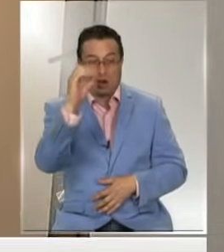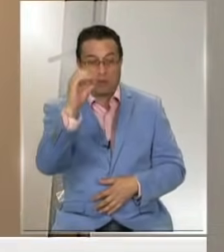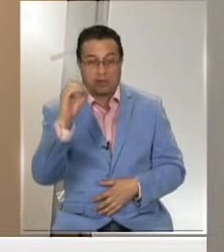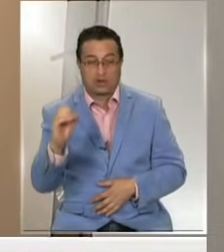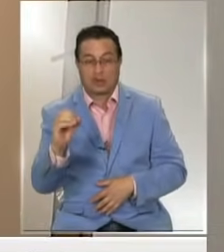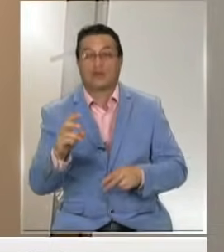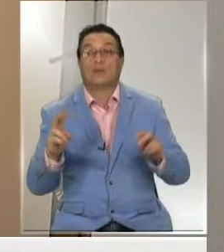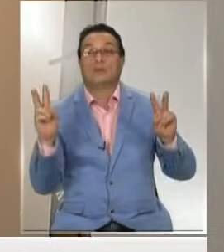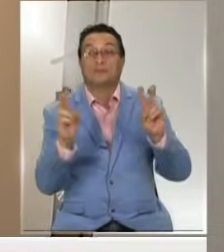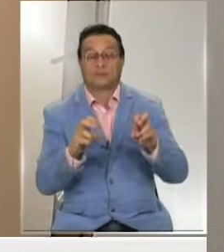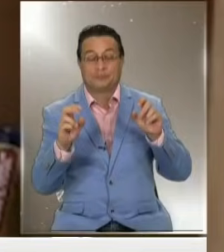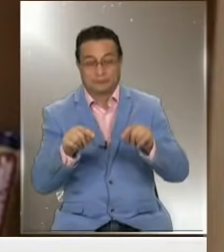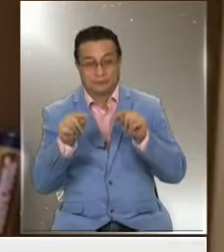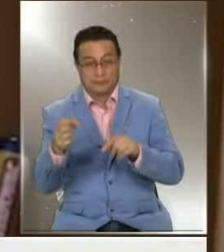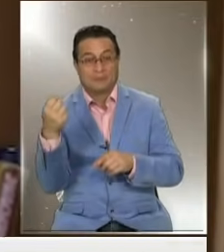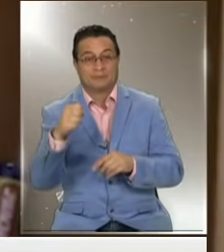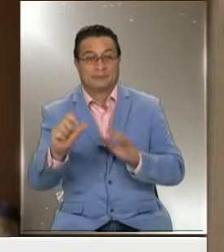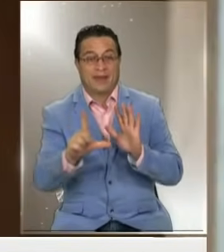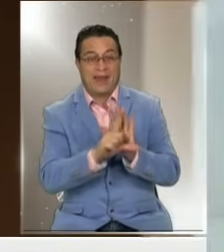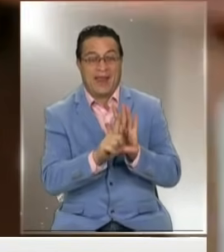las incautaciones de esta sustancia ilegal.